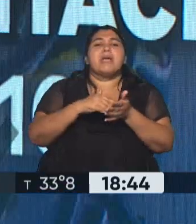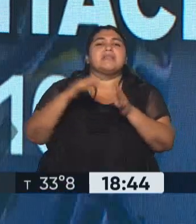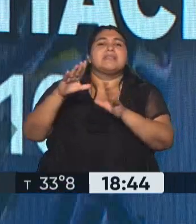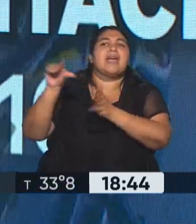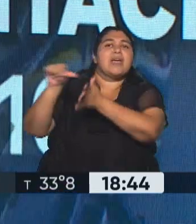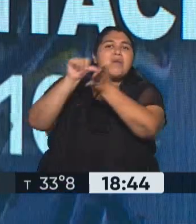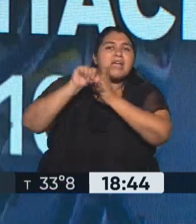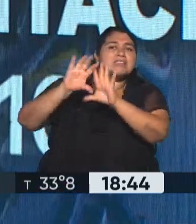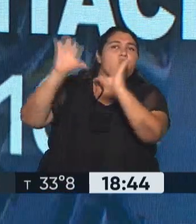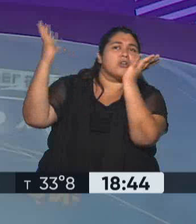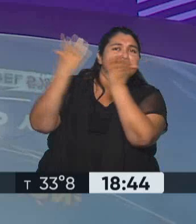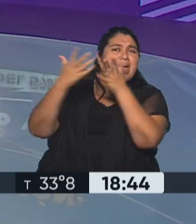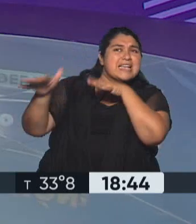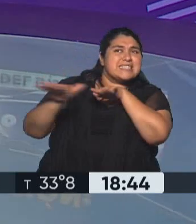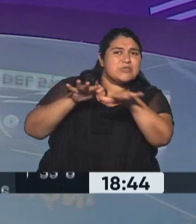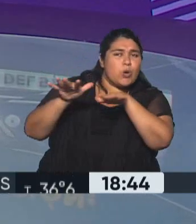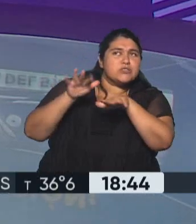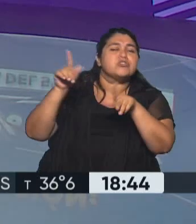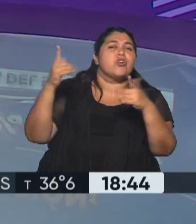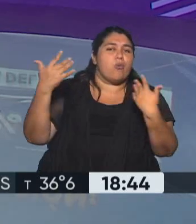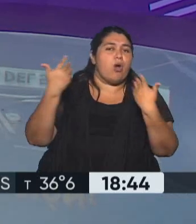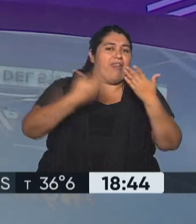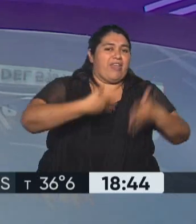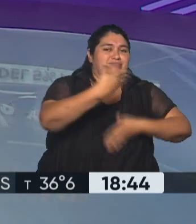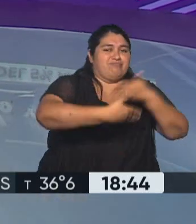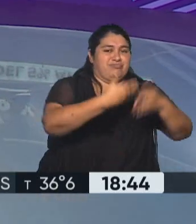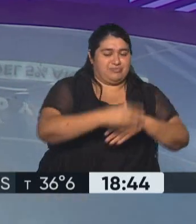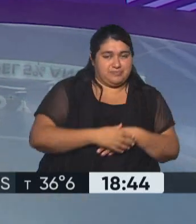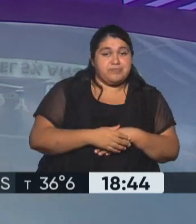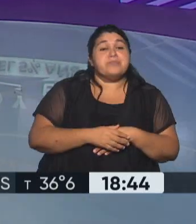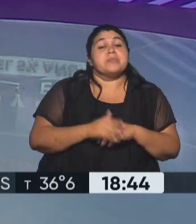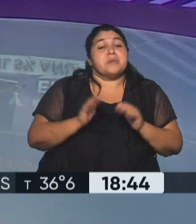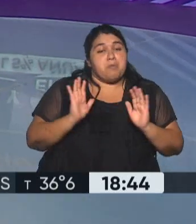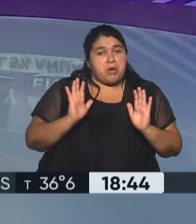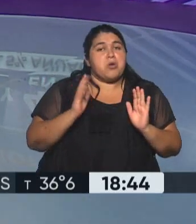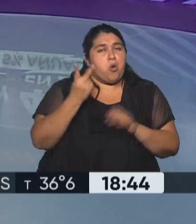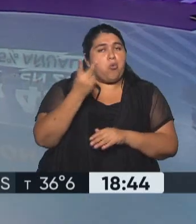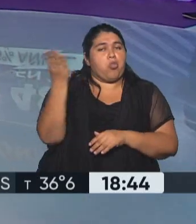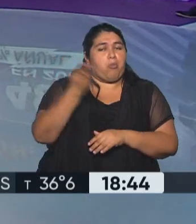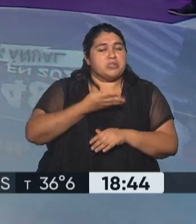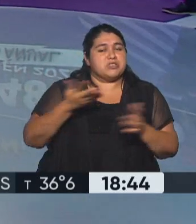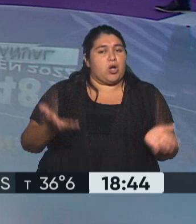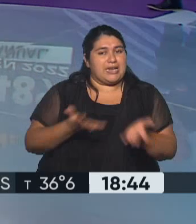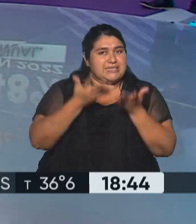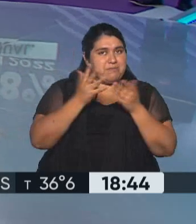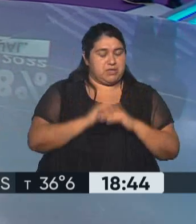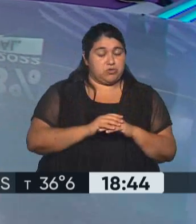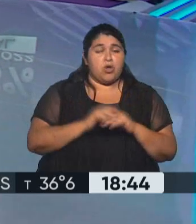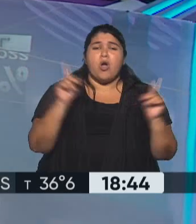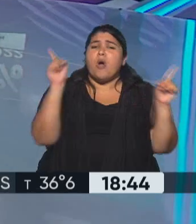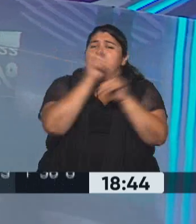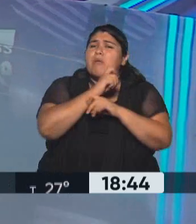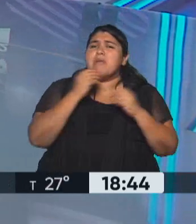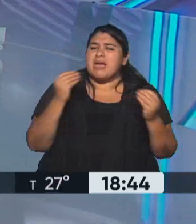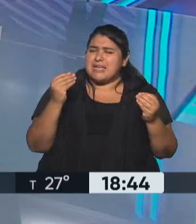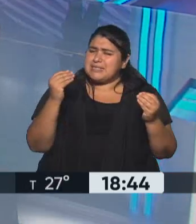ayuda. Está bastante adverso en algunas cuestiones, pero ya a mediano plazo hablan de un crecimiento del 2%. Y el problema, si querés, la